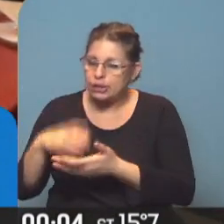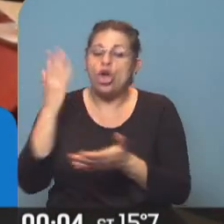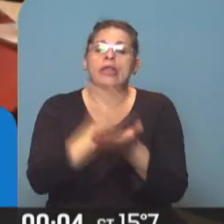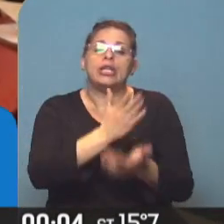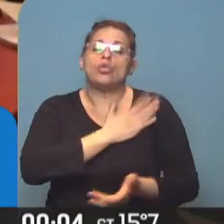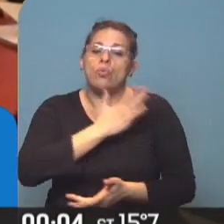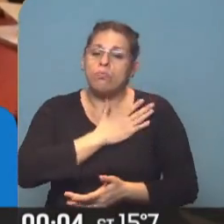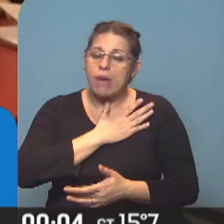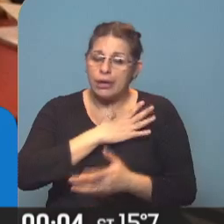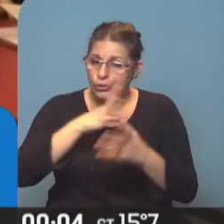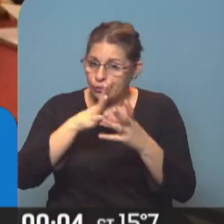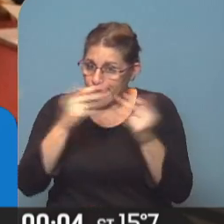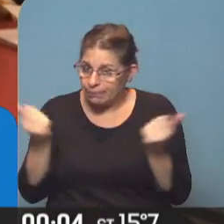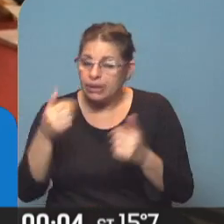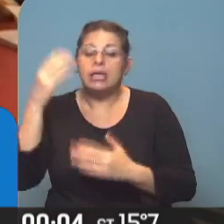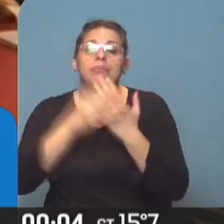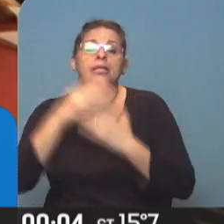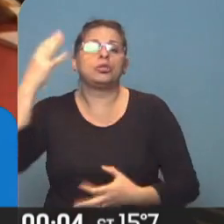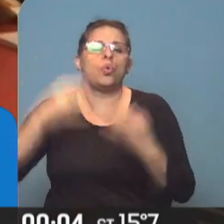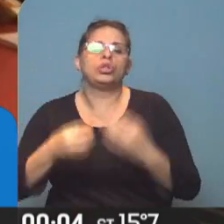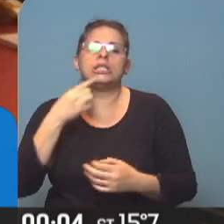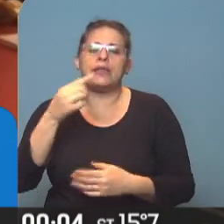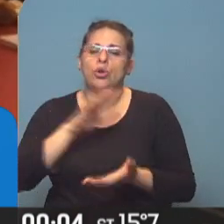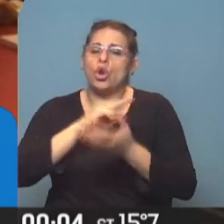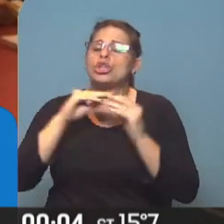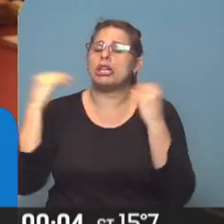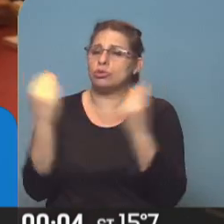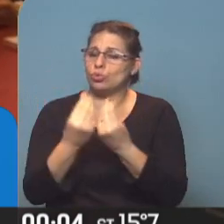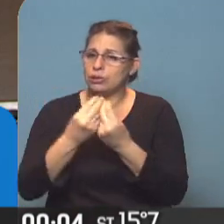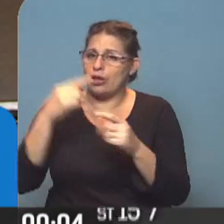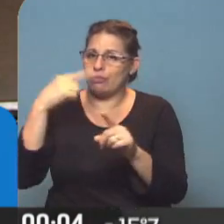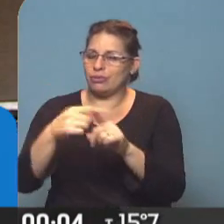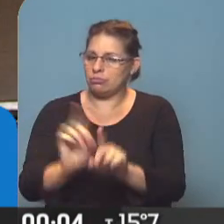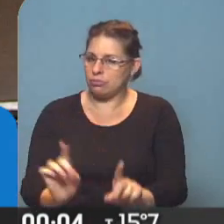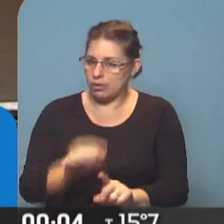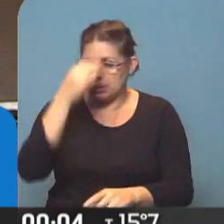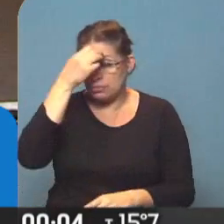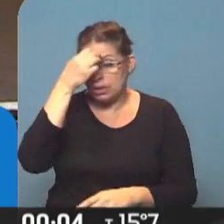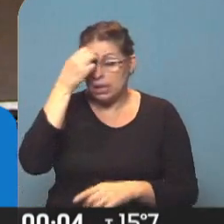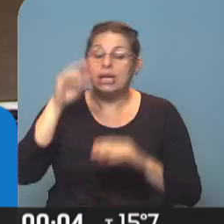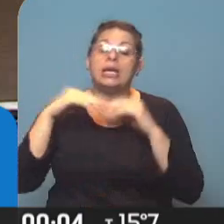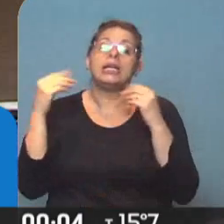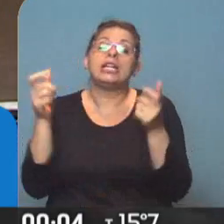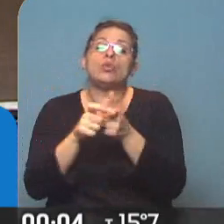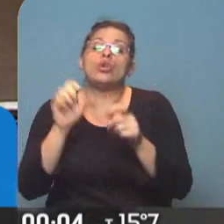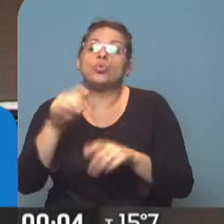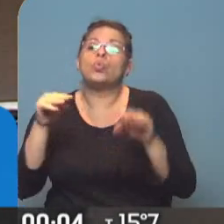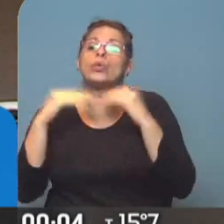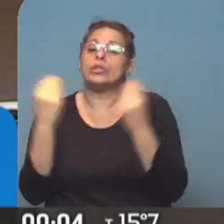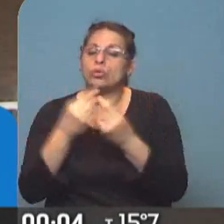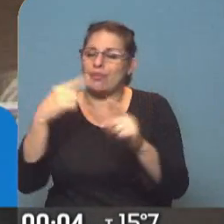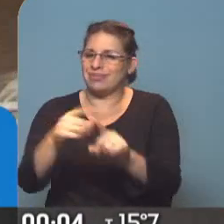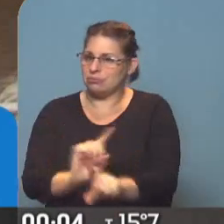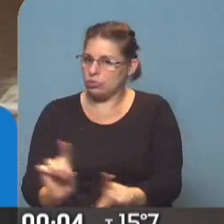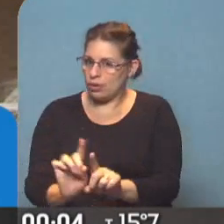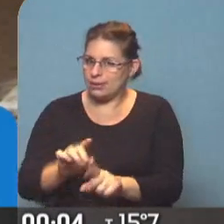derechos humanos, el ministro de Justicia dijo que el resultado no fue positivo. Lamentablemente el resultado de la reunión no fue positivo, no